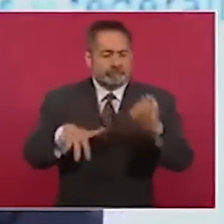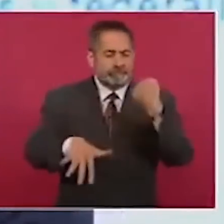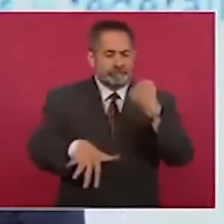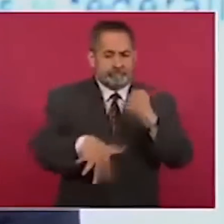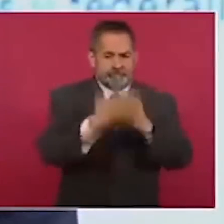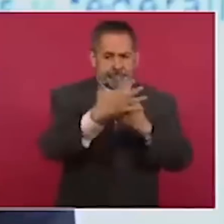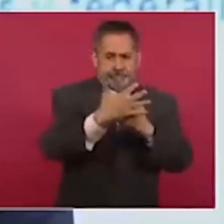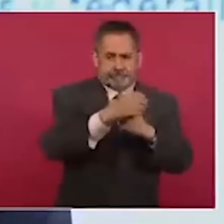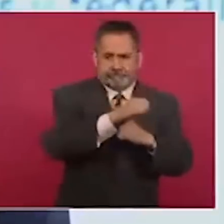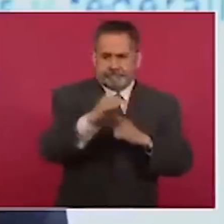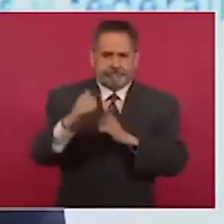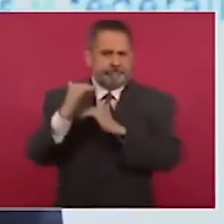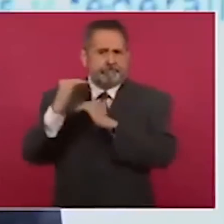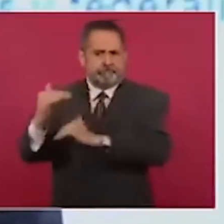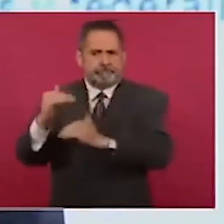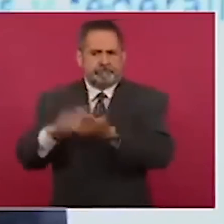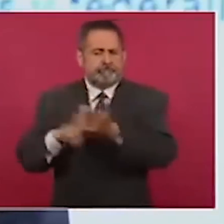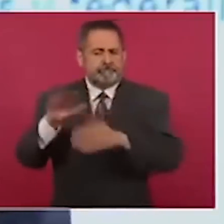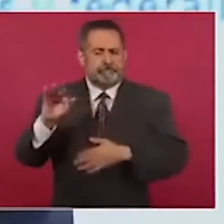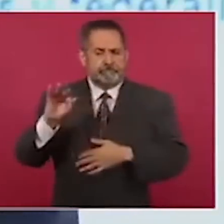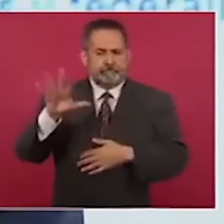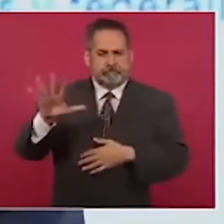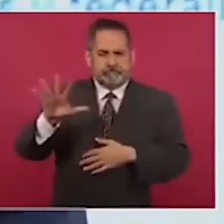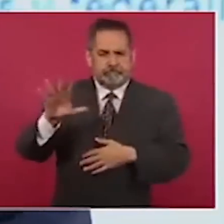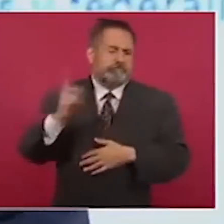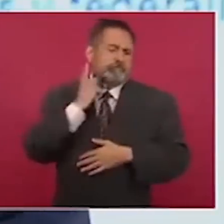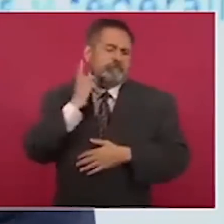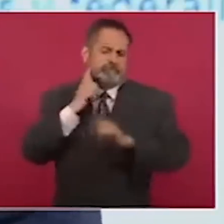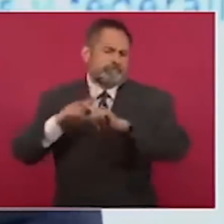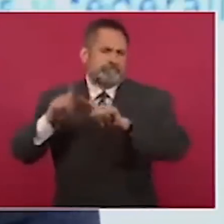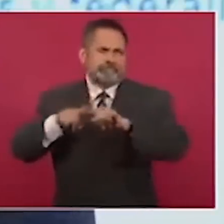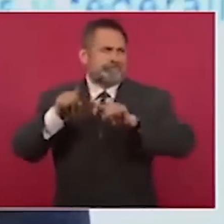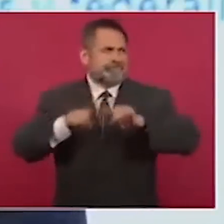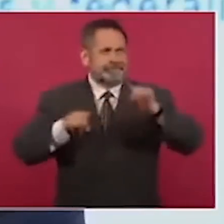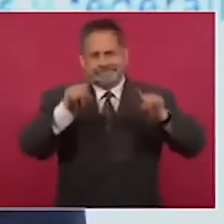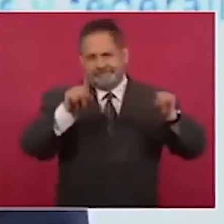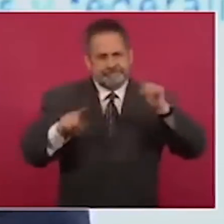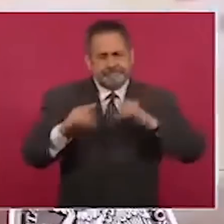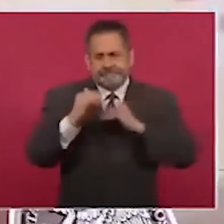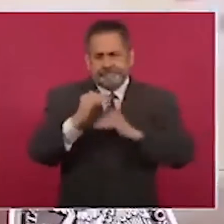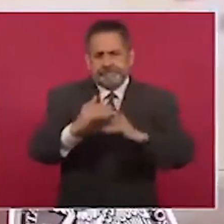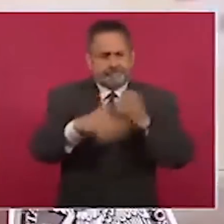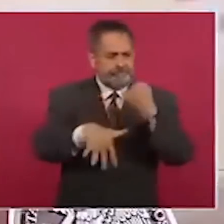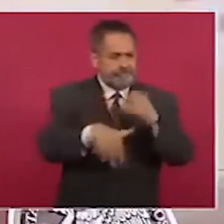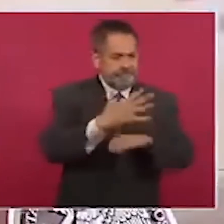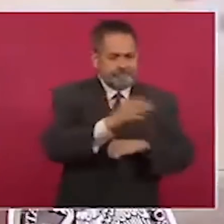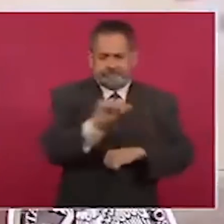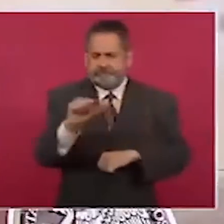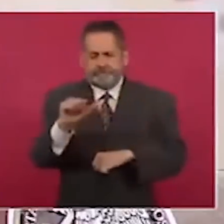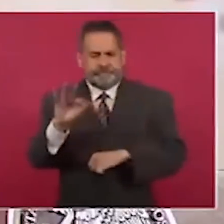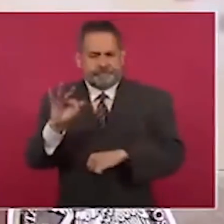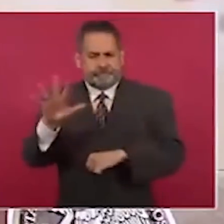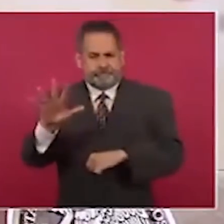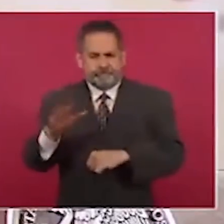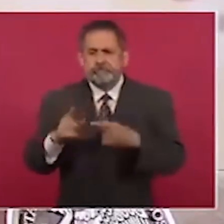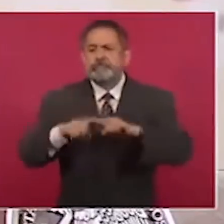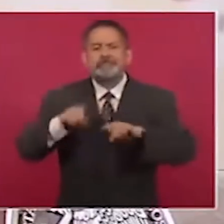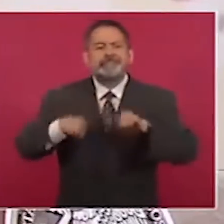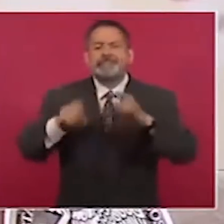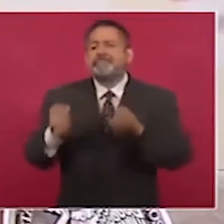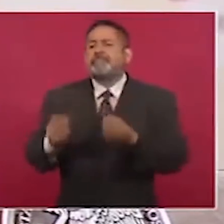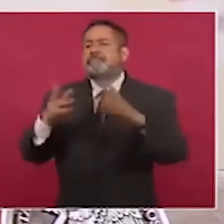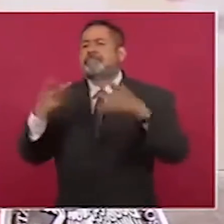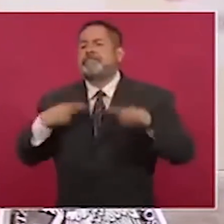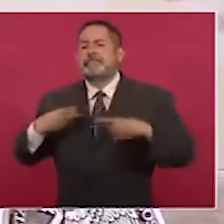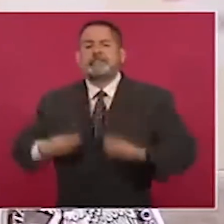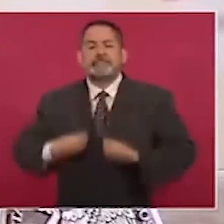15, máximo 45 diputados locales en los diversos estados, conformado según el número de población que tiene cada